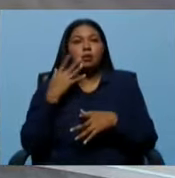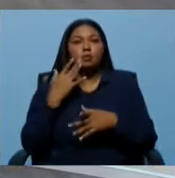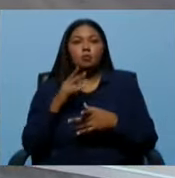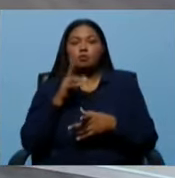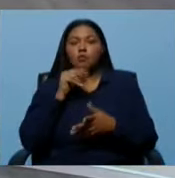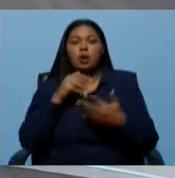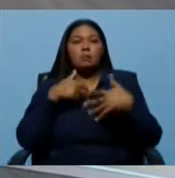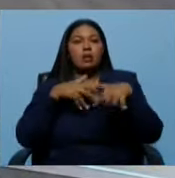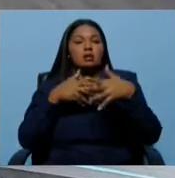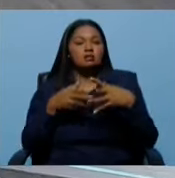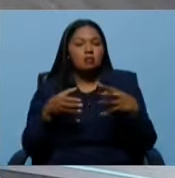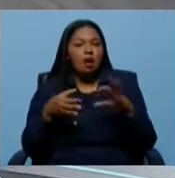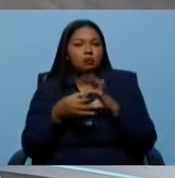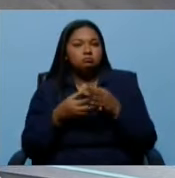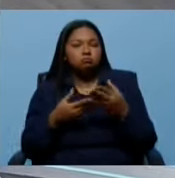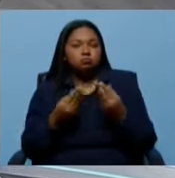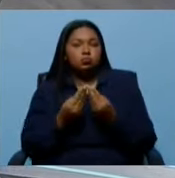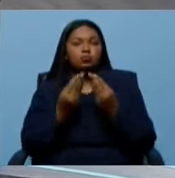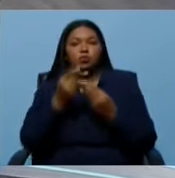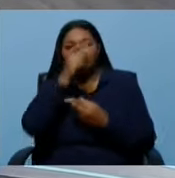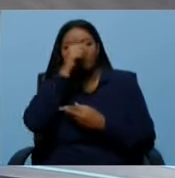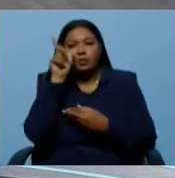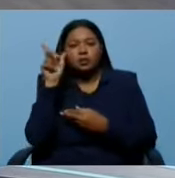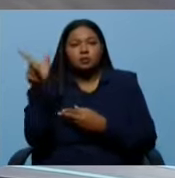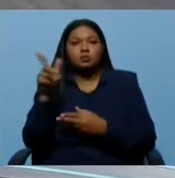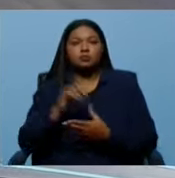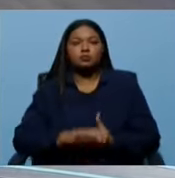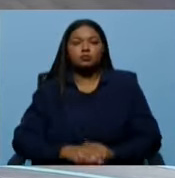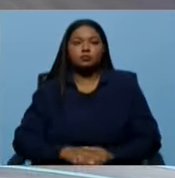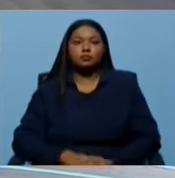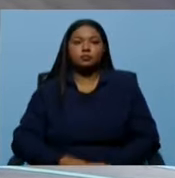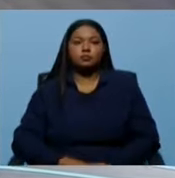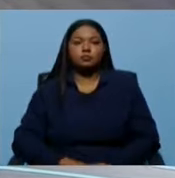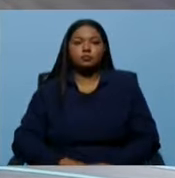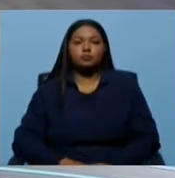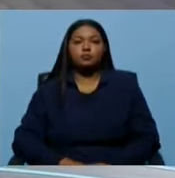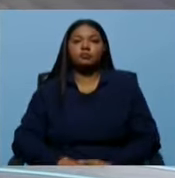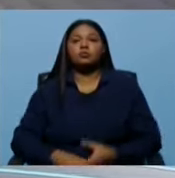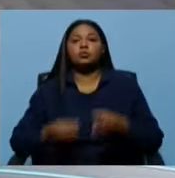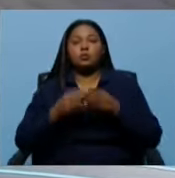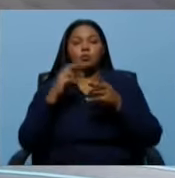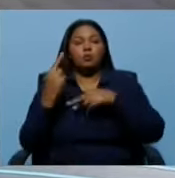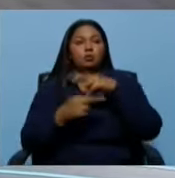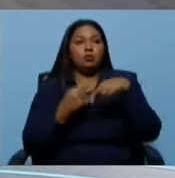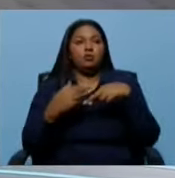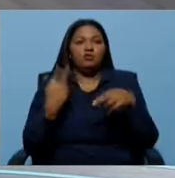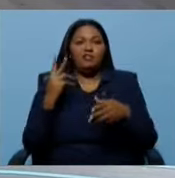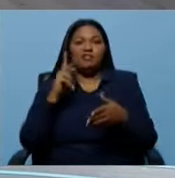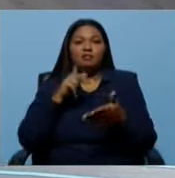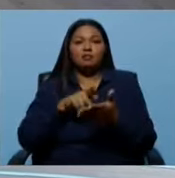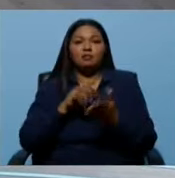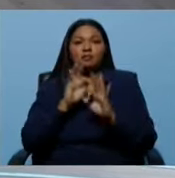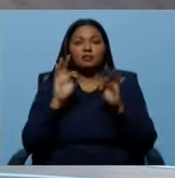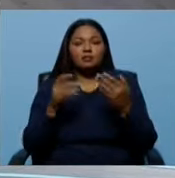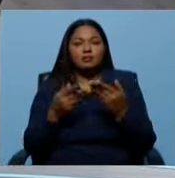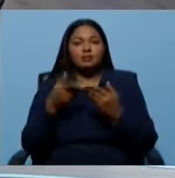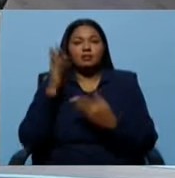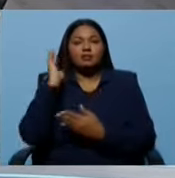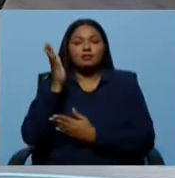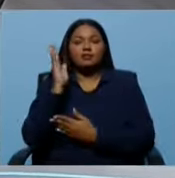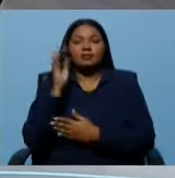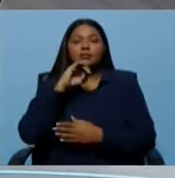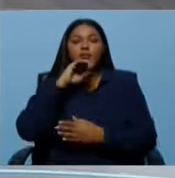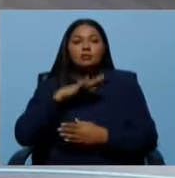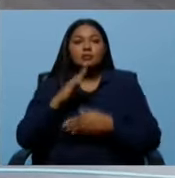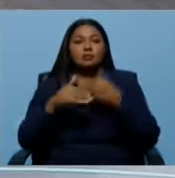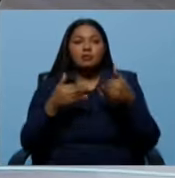milita con el Partido Socialista o con el Bloque Revolucionario, ¿tiene la opción de participar en estos congresos históricos o